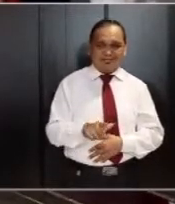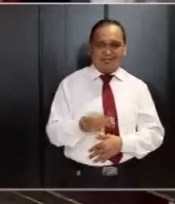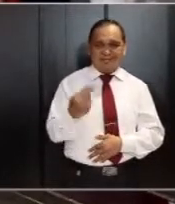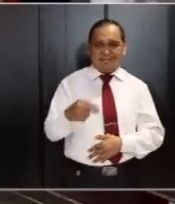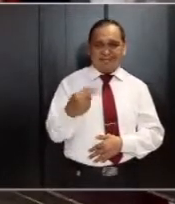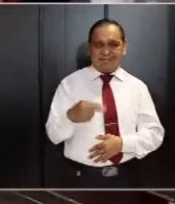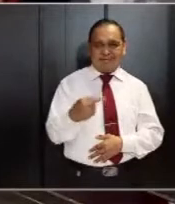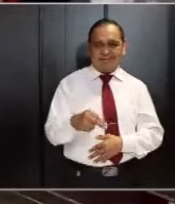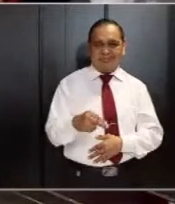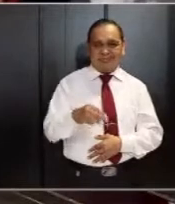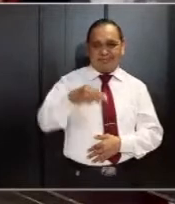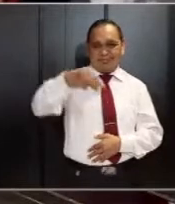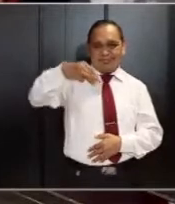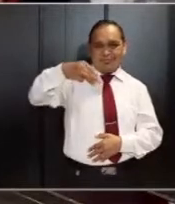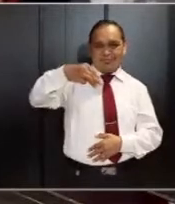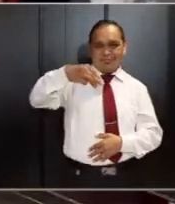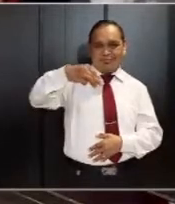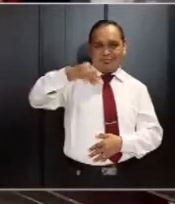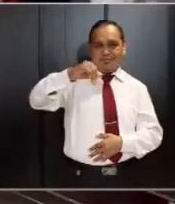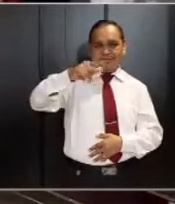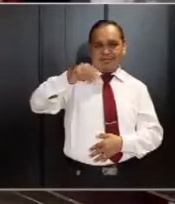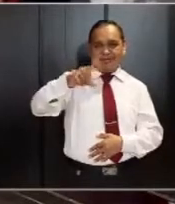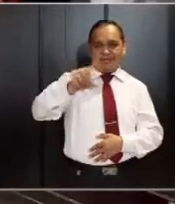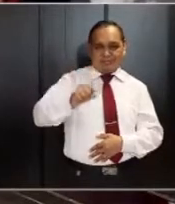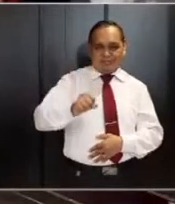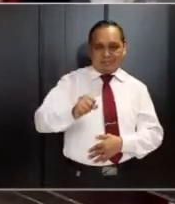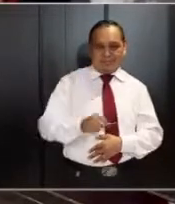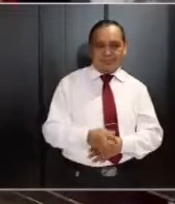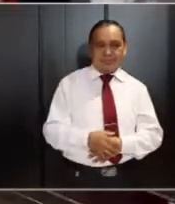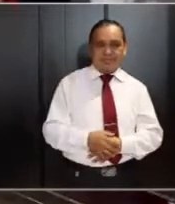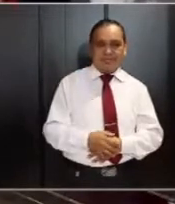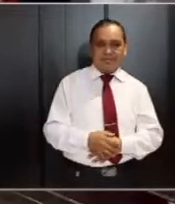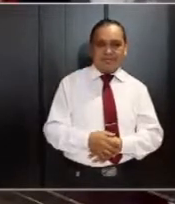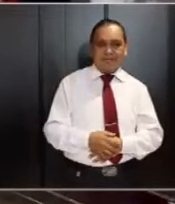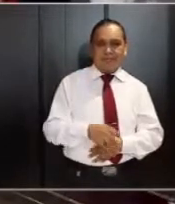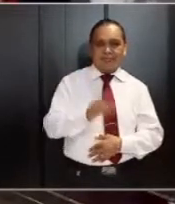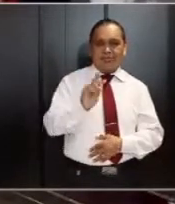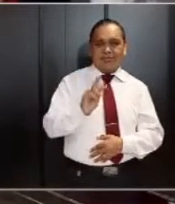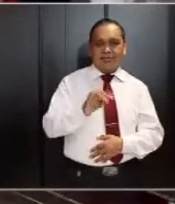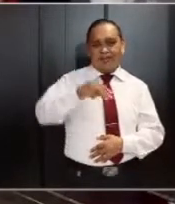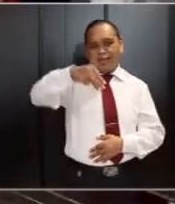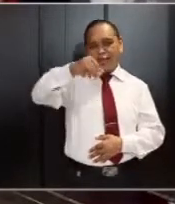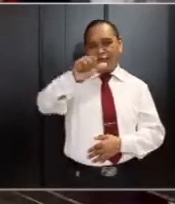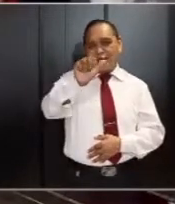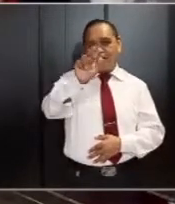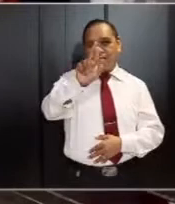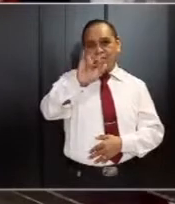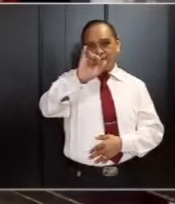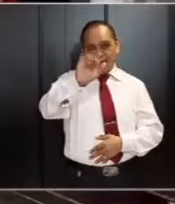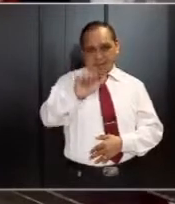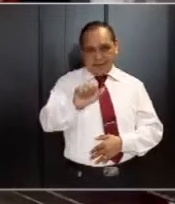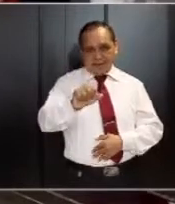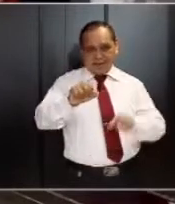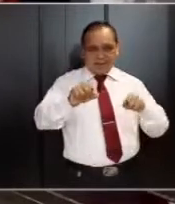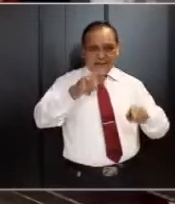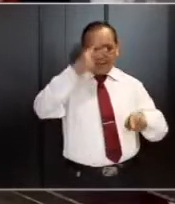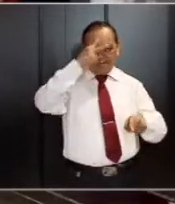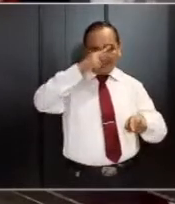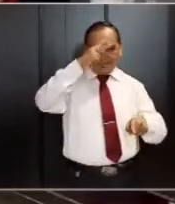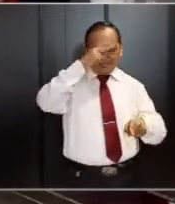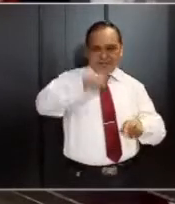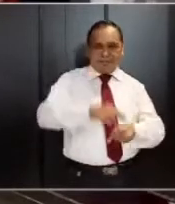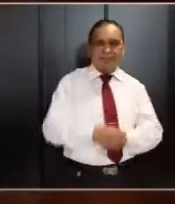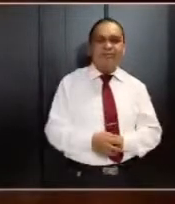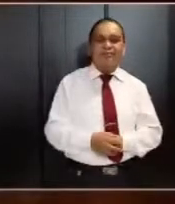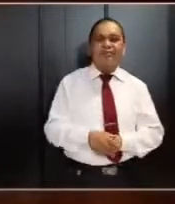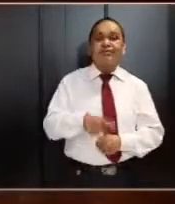el nombre de Enid, porque Enid es propio de Belice. Es como las Marías en México. Ay, como las Marías en mí. Si